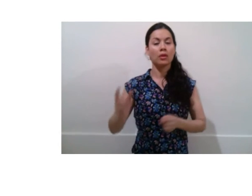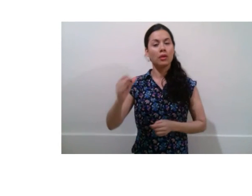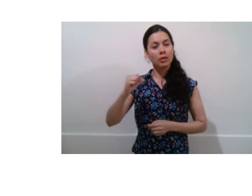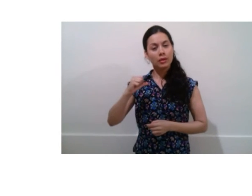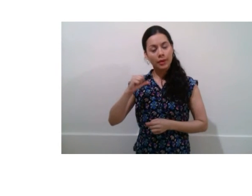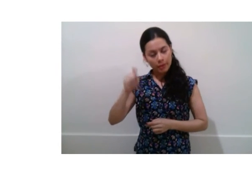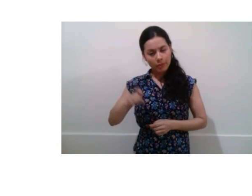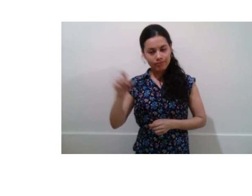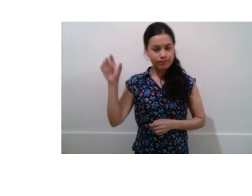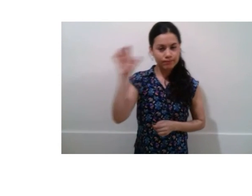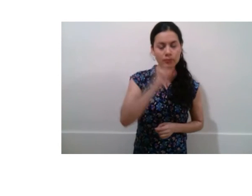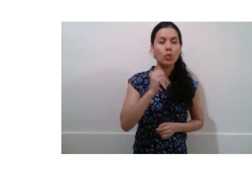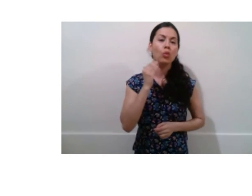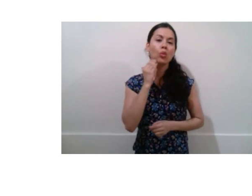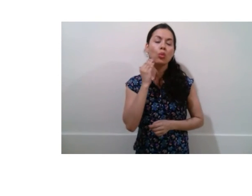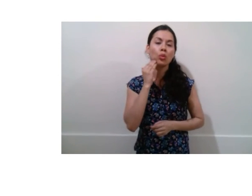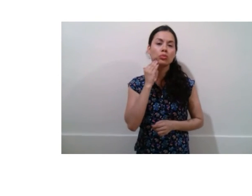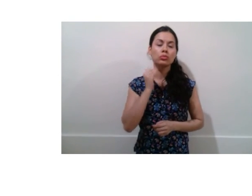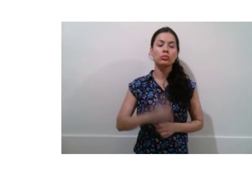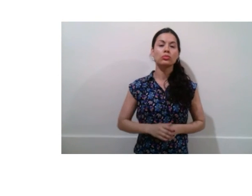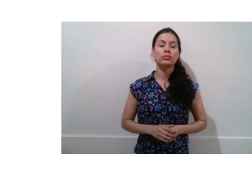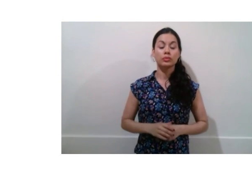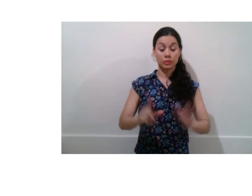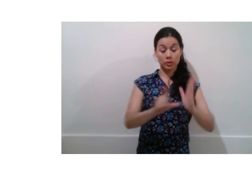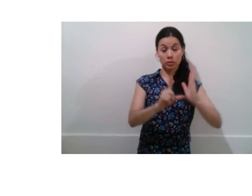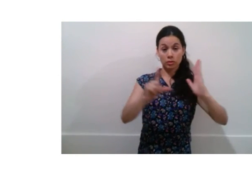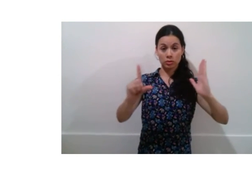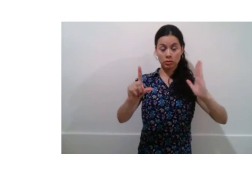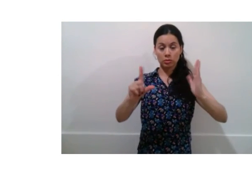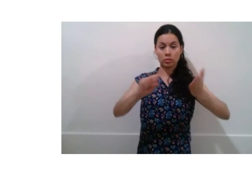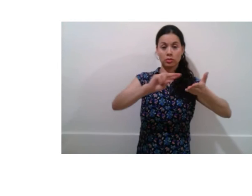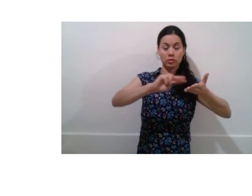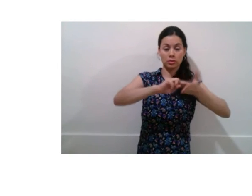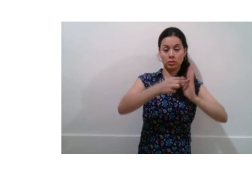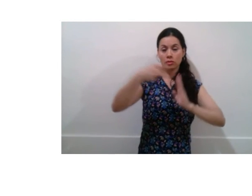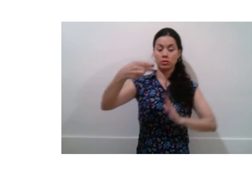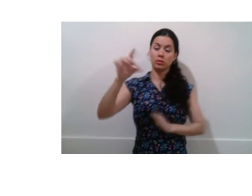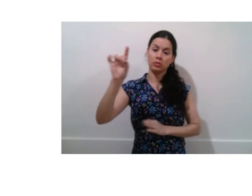teniendo en cuenta cuando la longitud es igual a